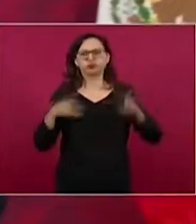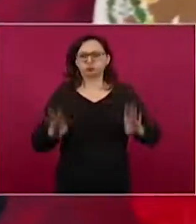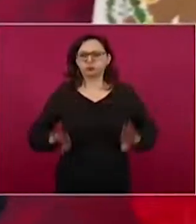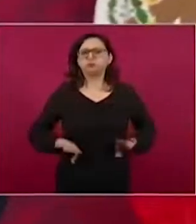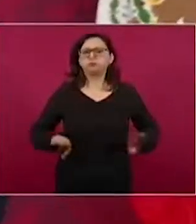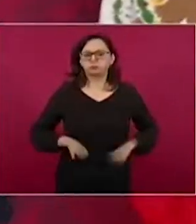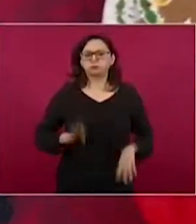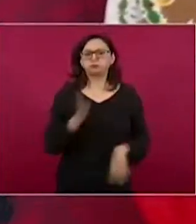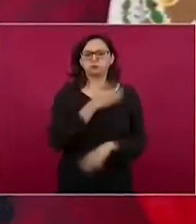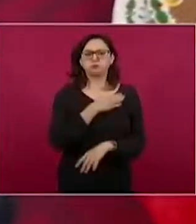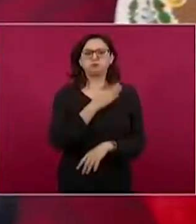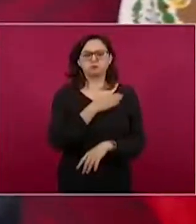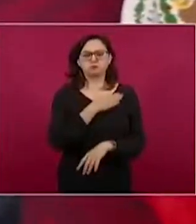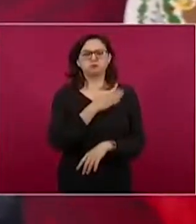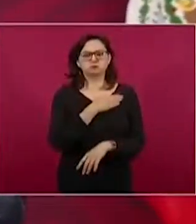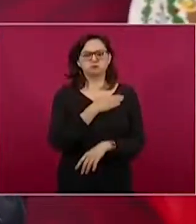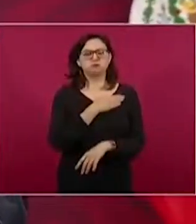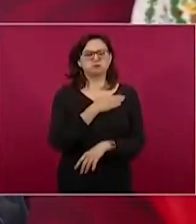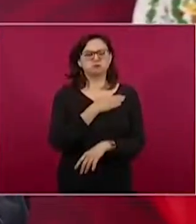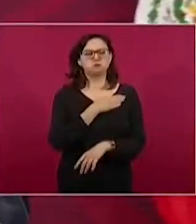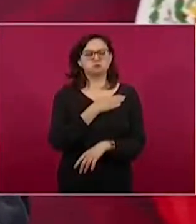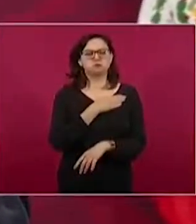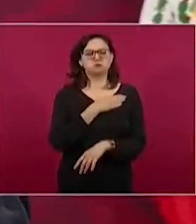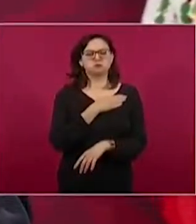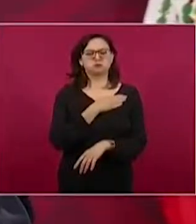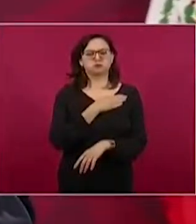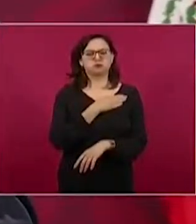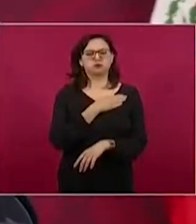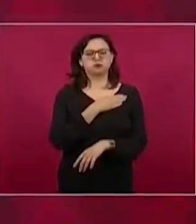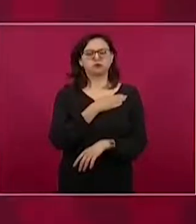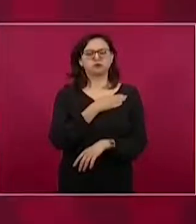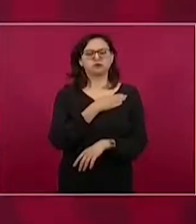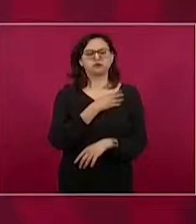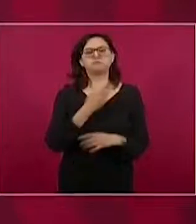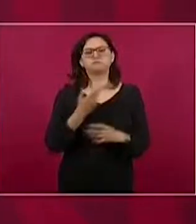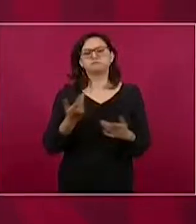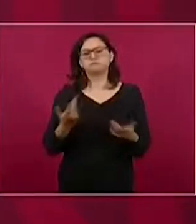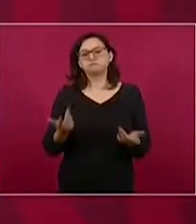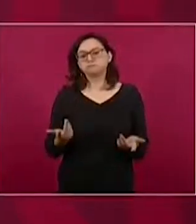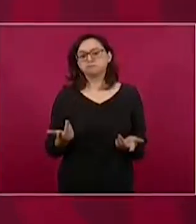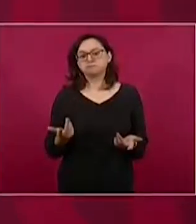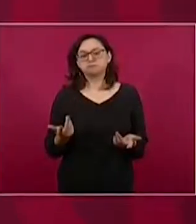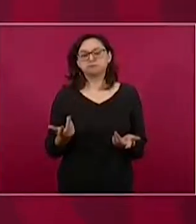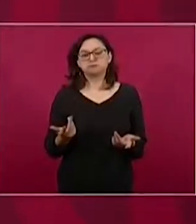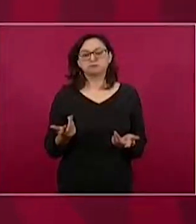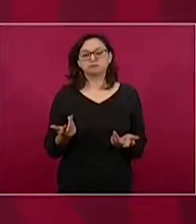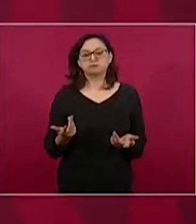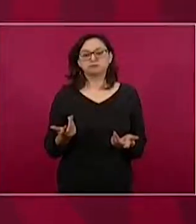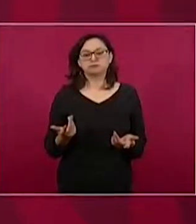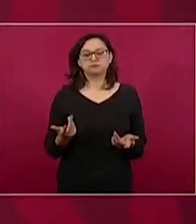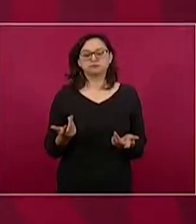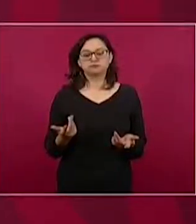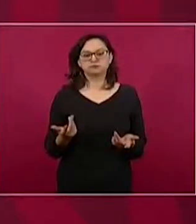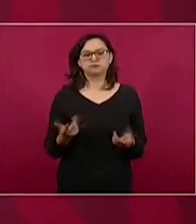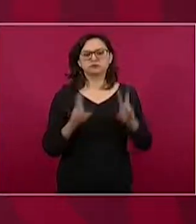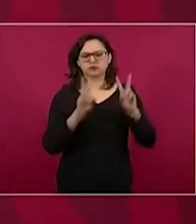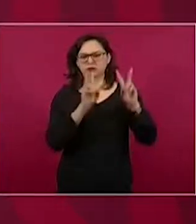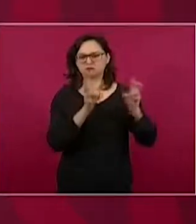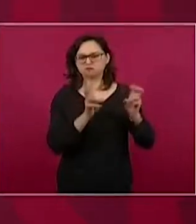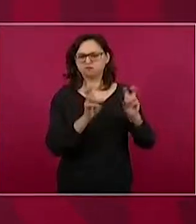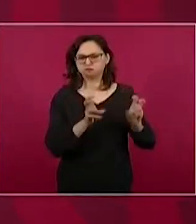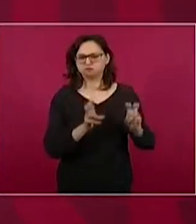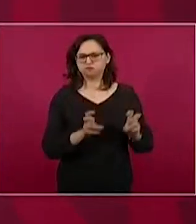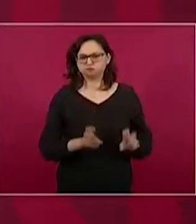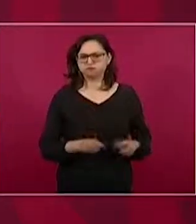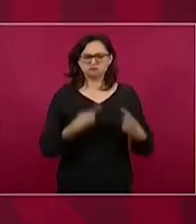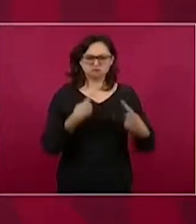como hipocresía, demagogia, populismo, corrupción o vendido, de una todos lo apuntarían a su cabeza, porque